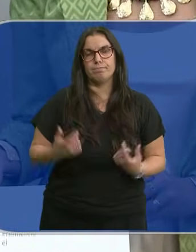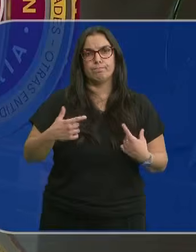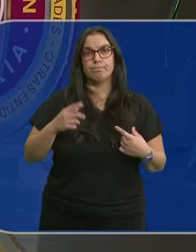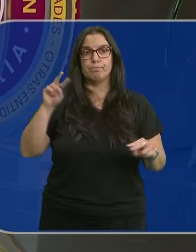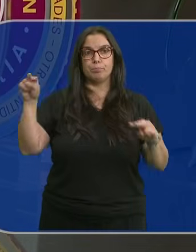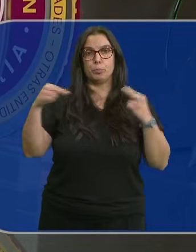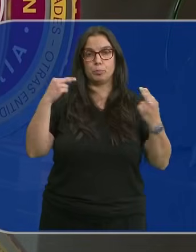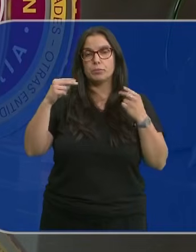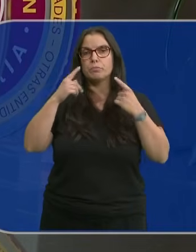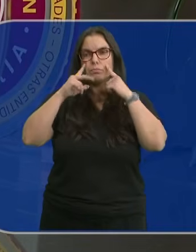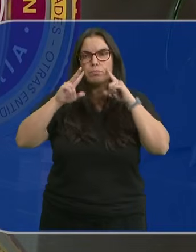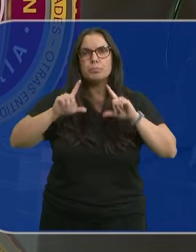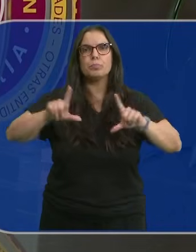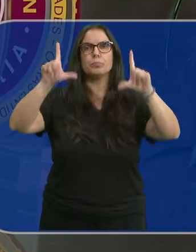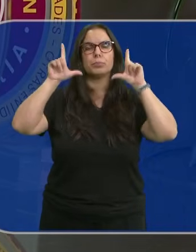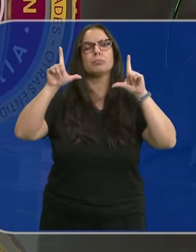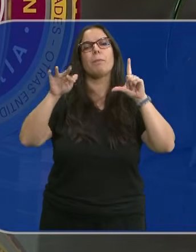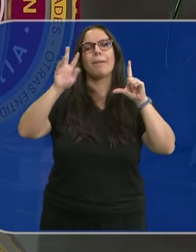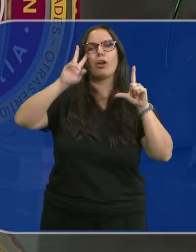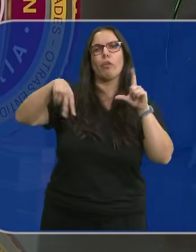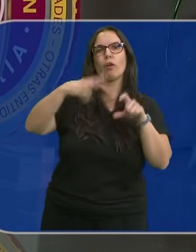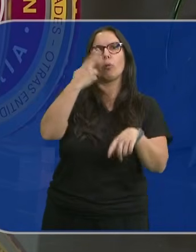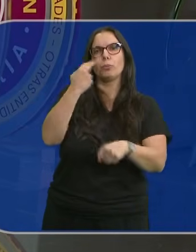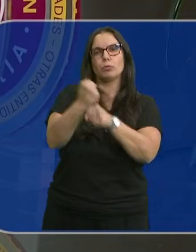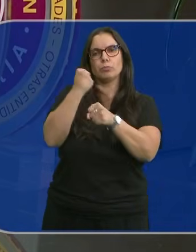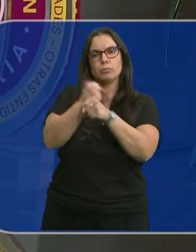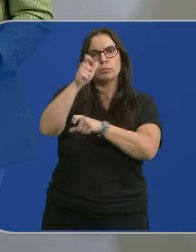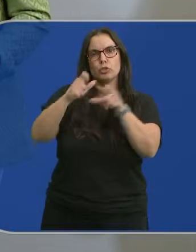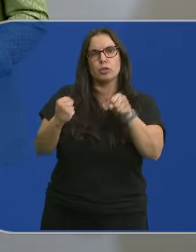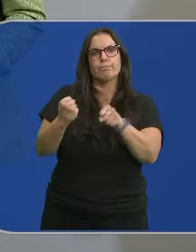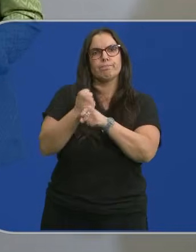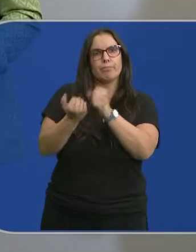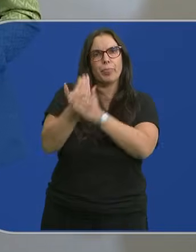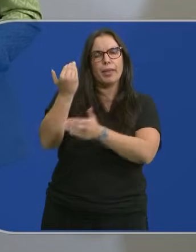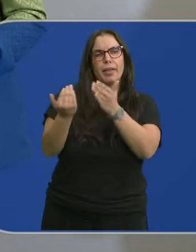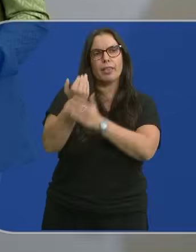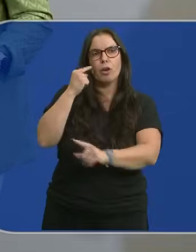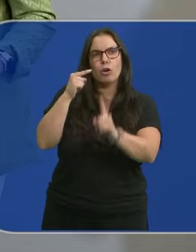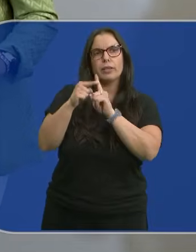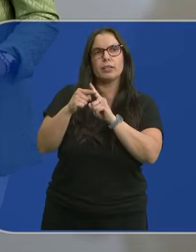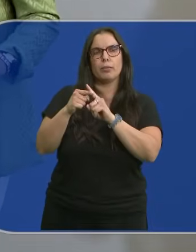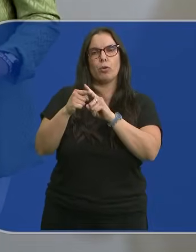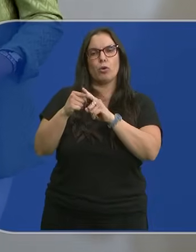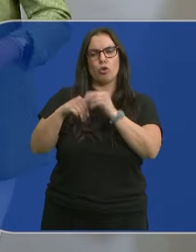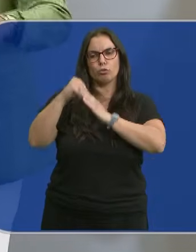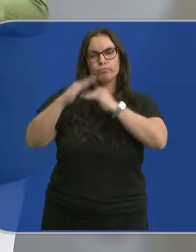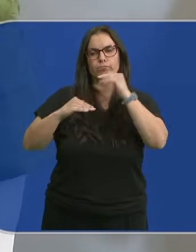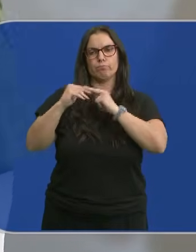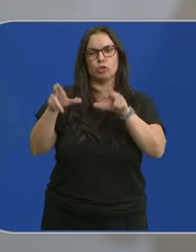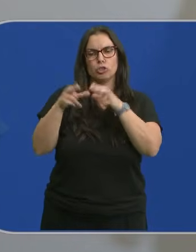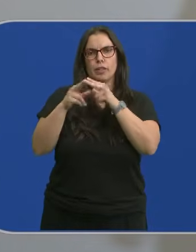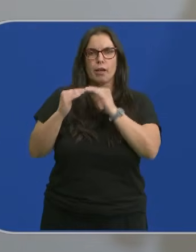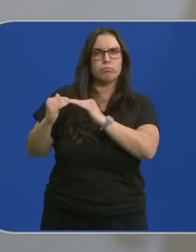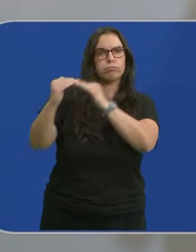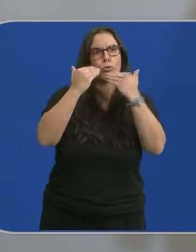Visibilizar y reconocer el compromiso de quienes trabajan día a día por construir una sociedad más humana y equitativa. Con este